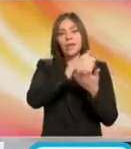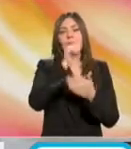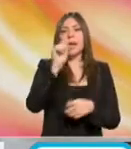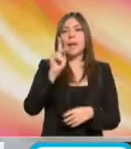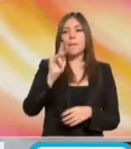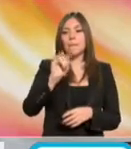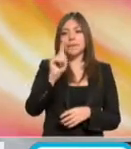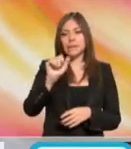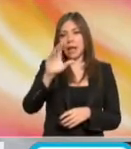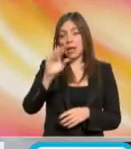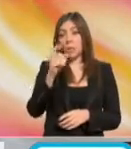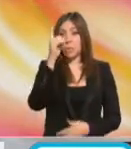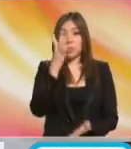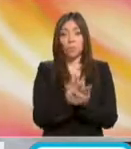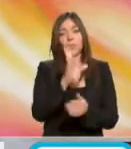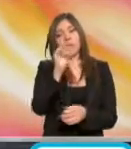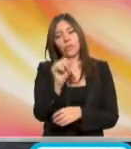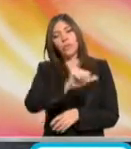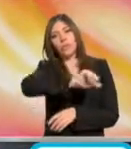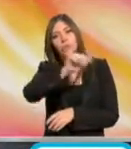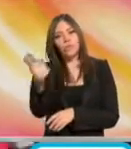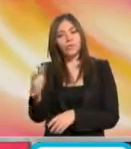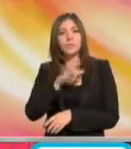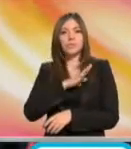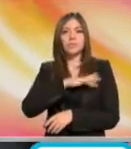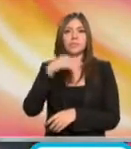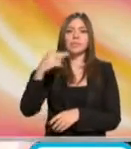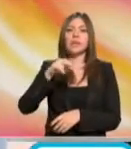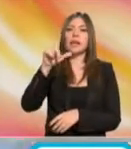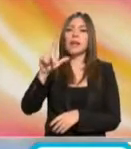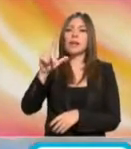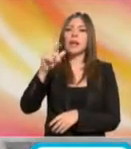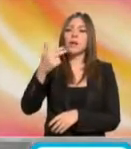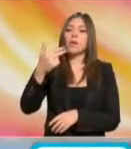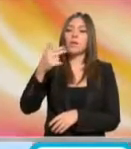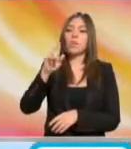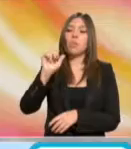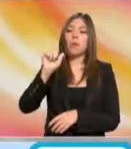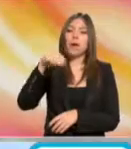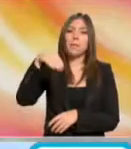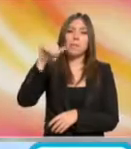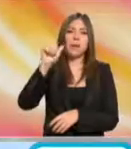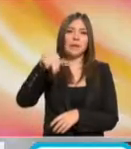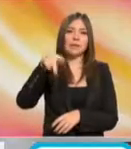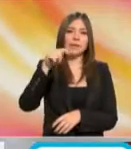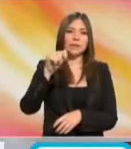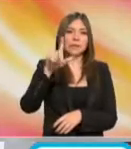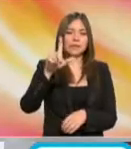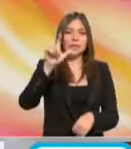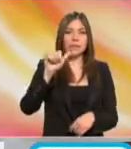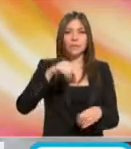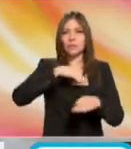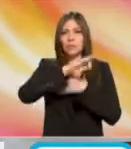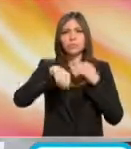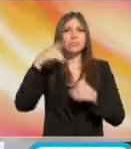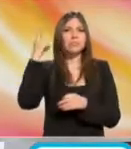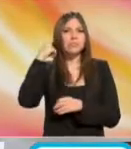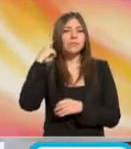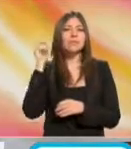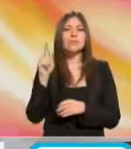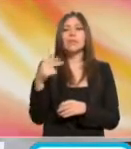porque tenemos ahora sí que la joya de la corona, que es Huamantla. Huamantla. Huamantla, pues, todos han escuchado